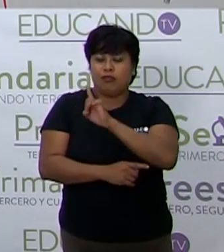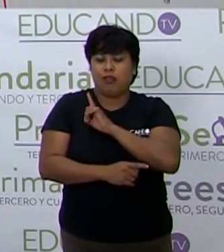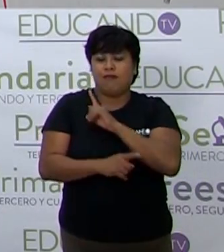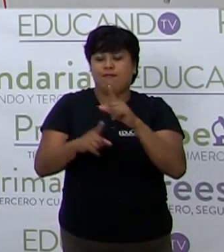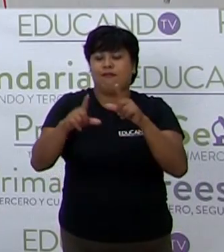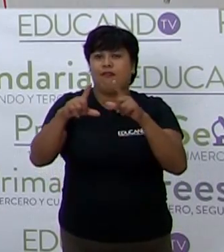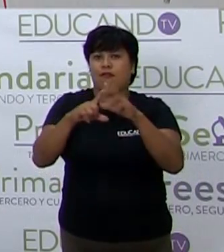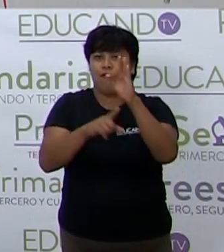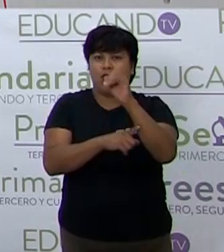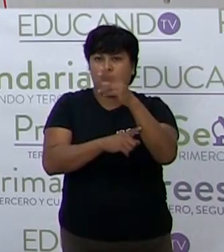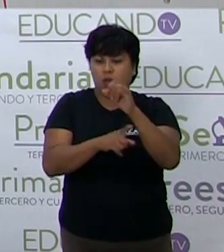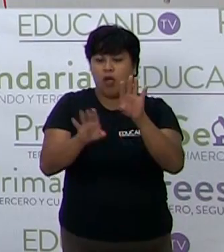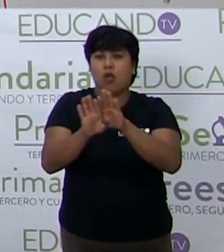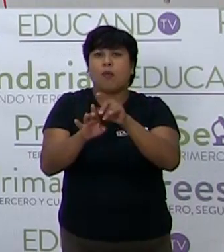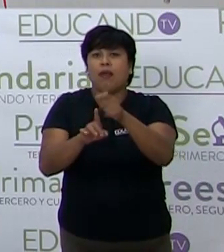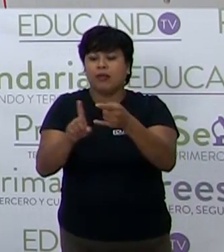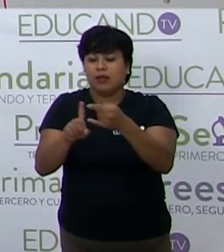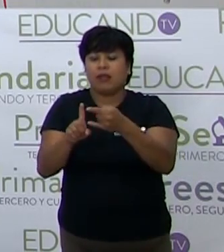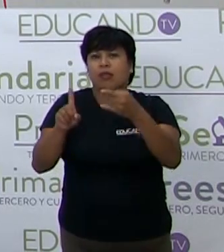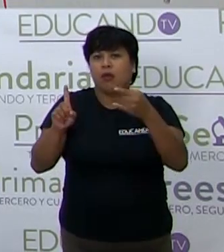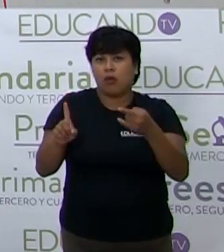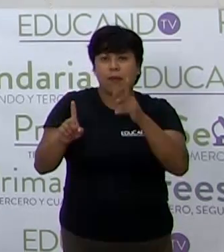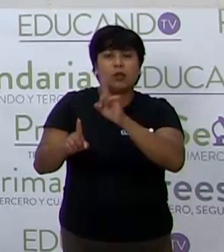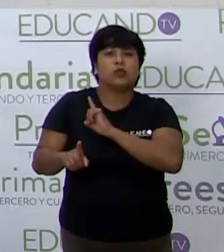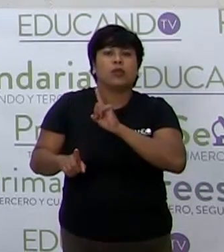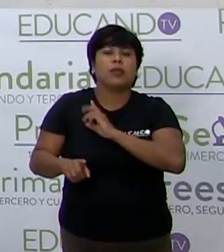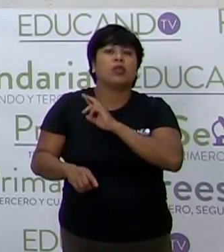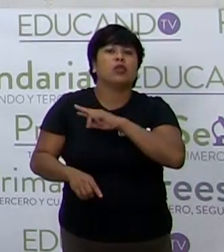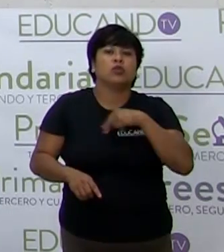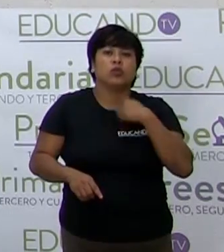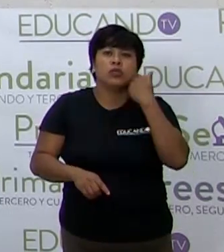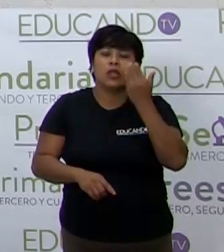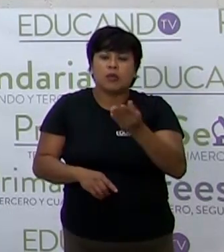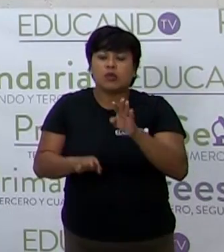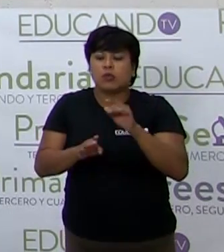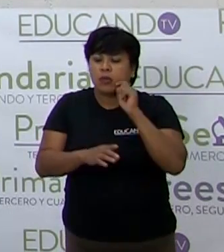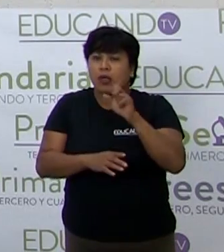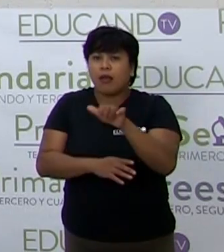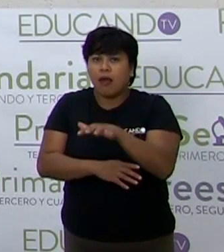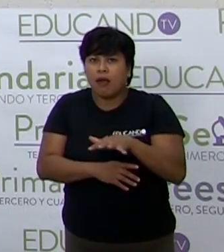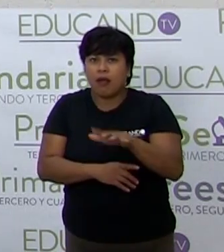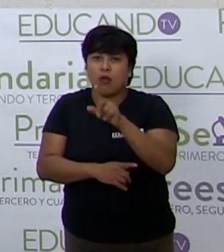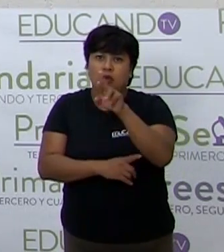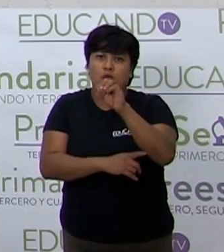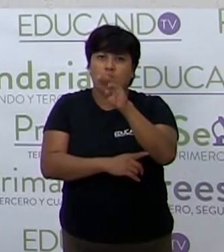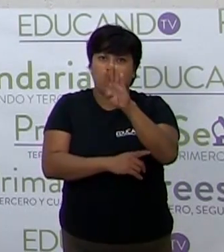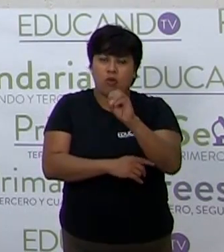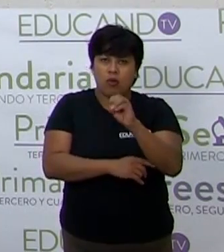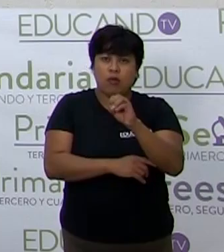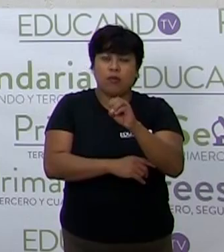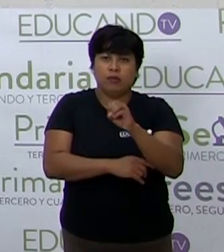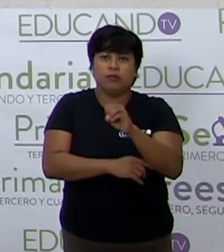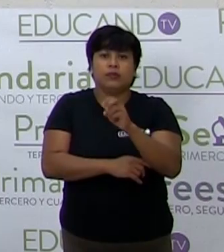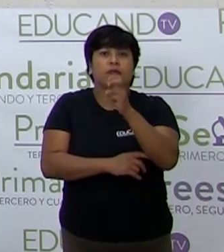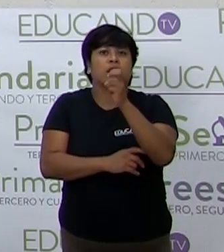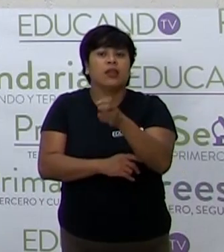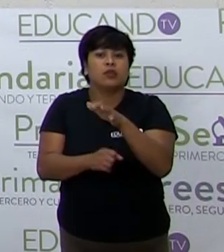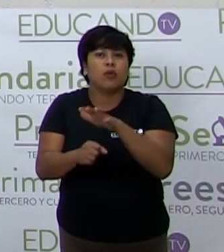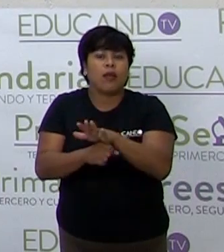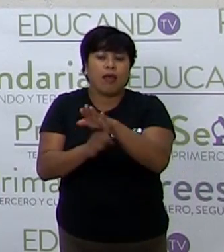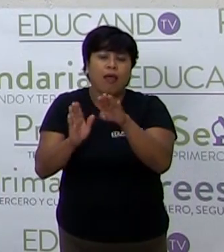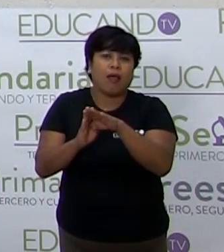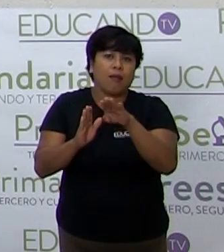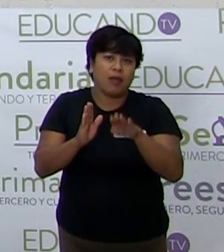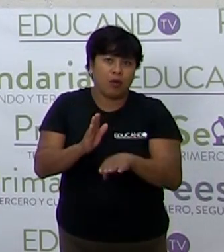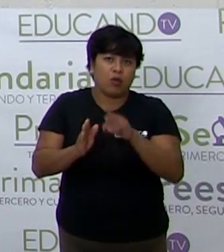figura, que es un rectángulo. Pero nada más queremos calcular el área de un solo rombo, del que está abajo. Entonces